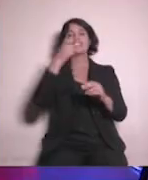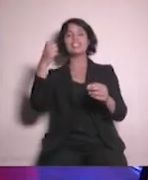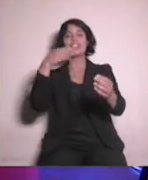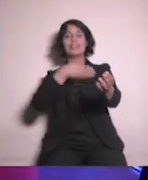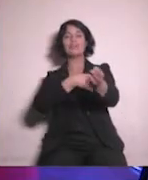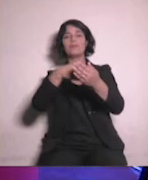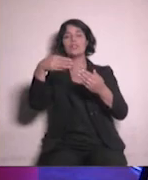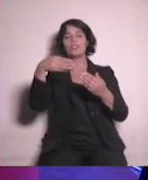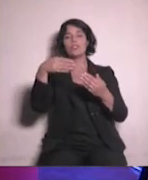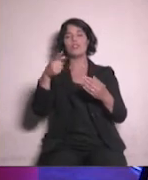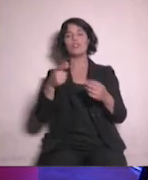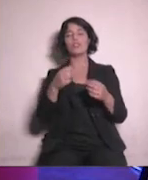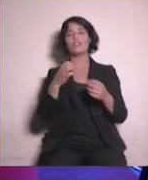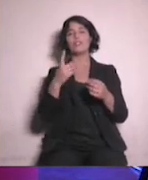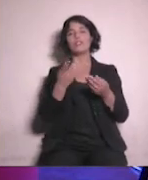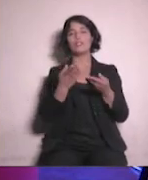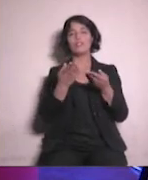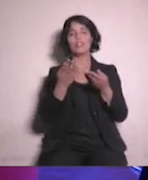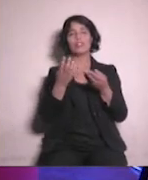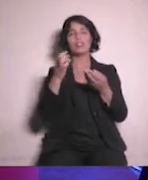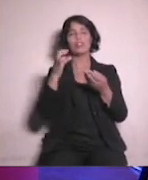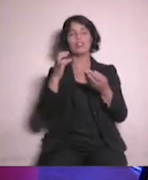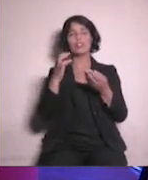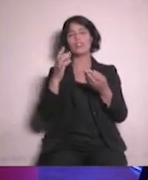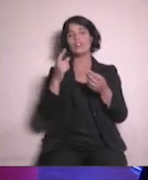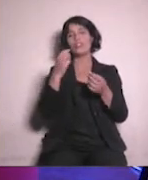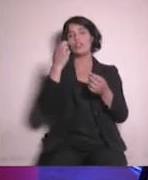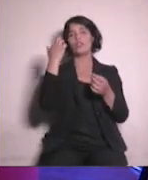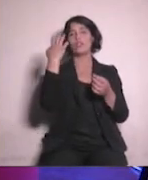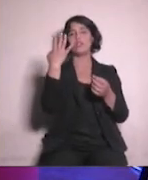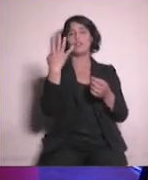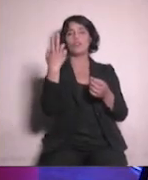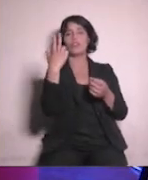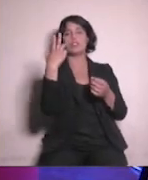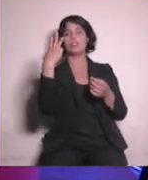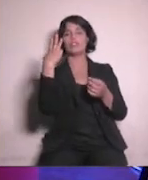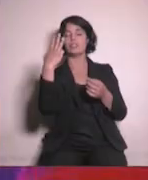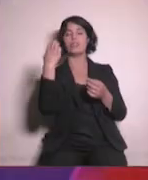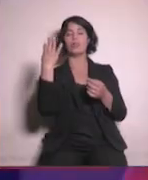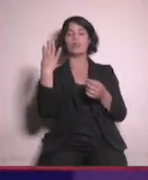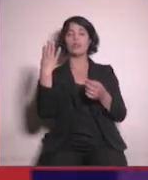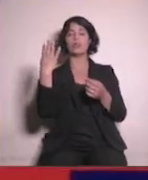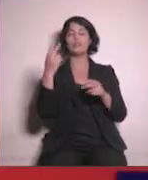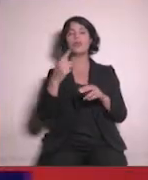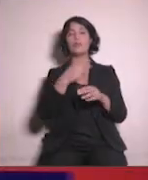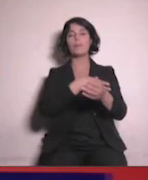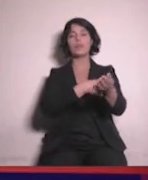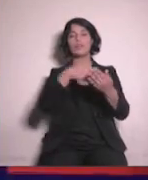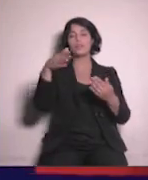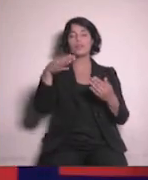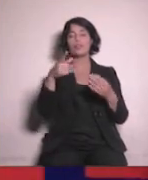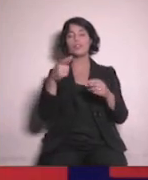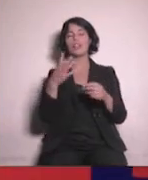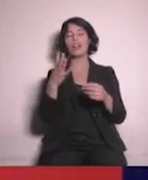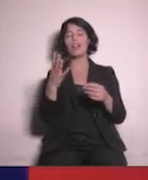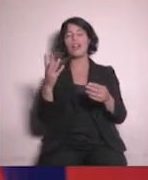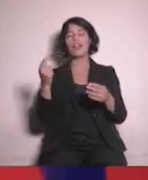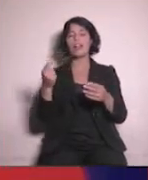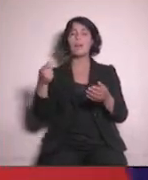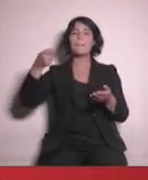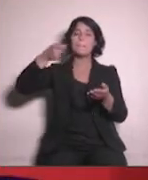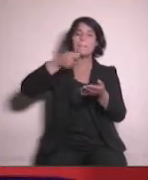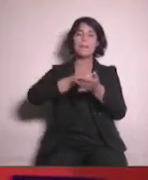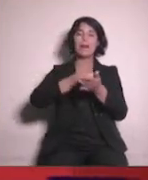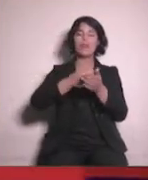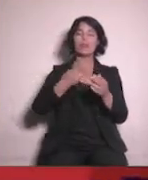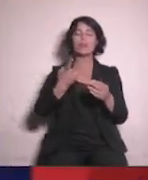movimientos contables. Hay 94 millones de registros que corresponden a cotizaciones y depósitos. Hay una gran